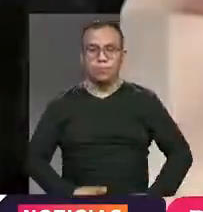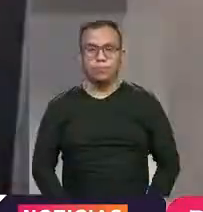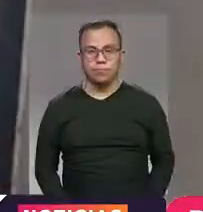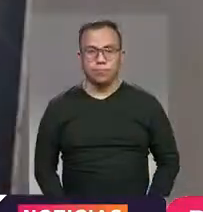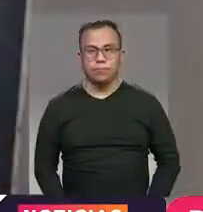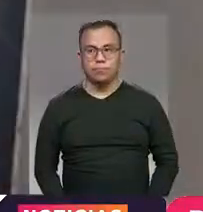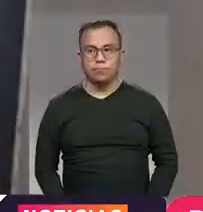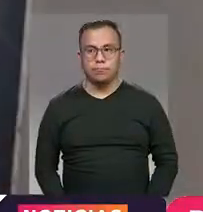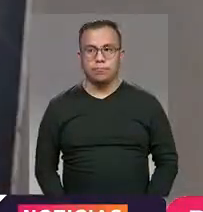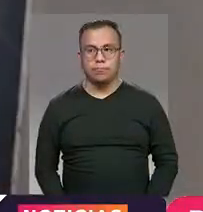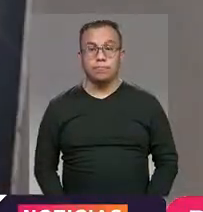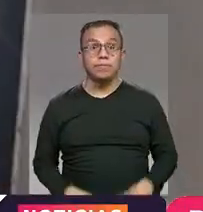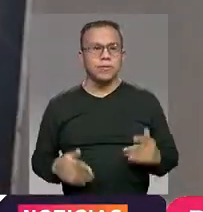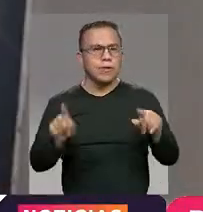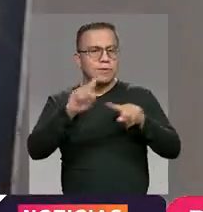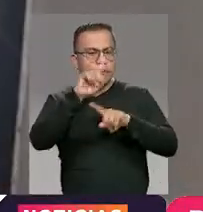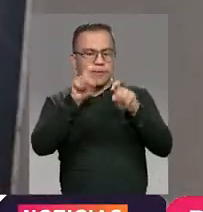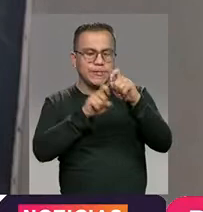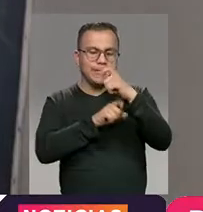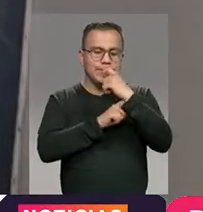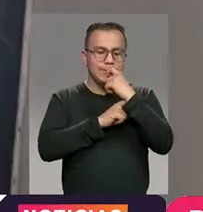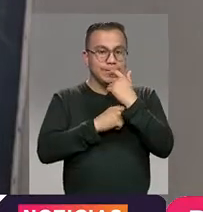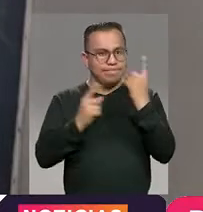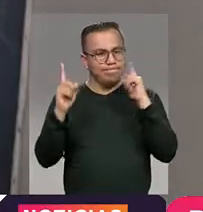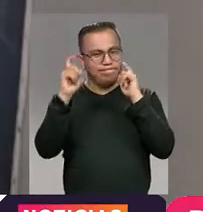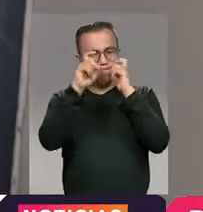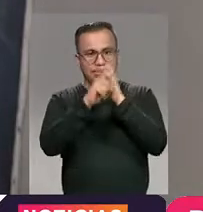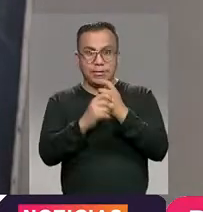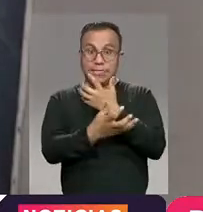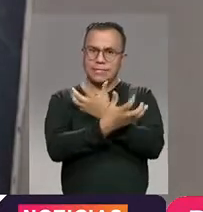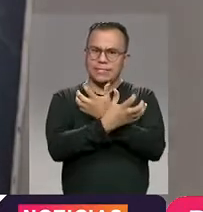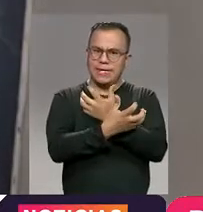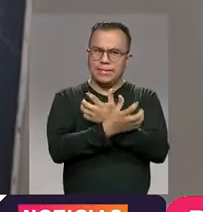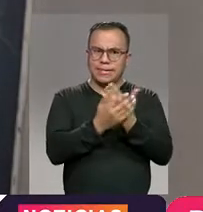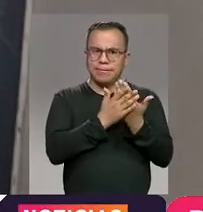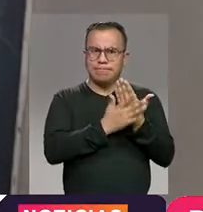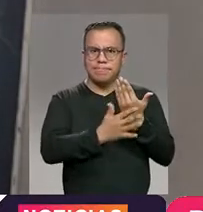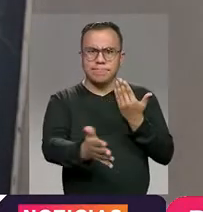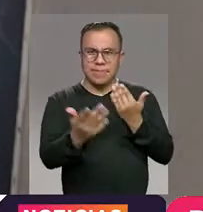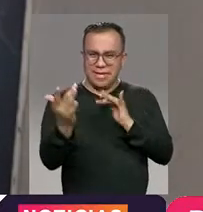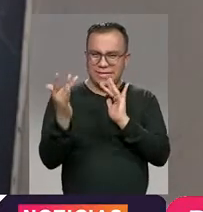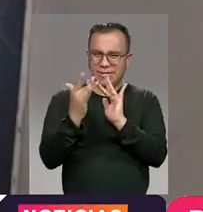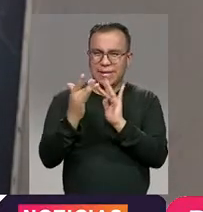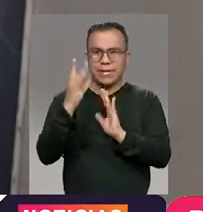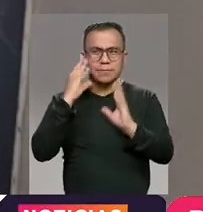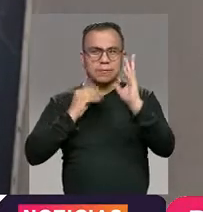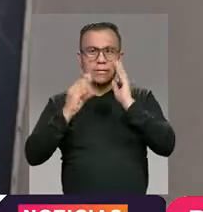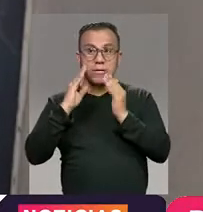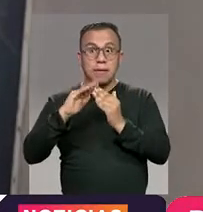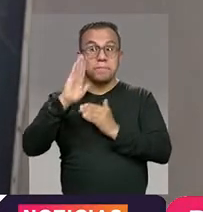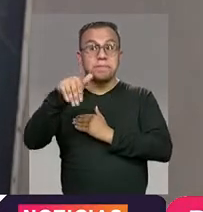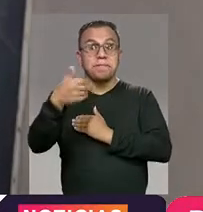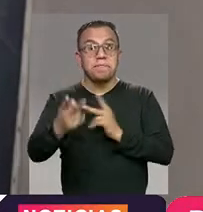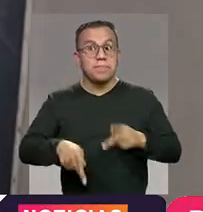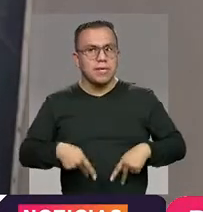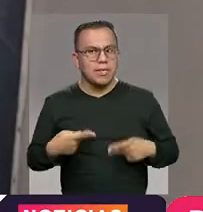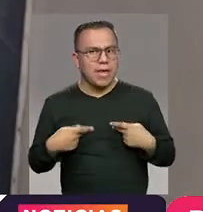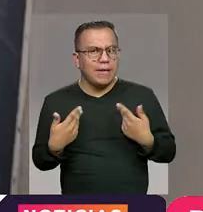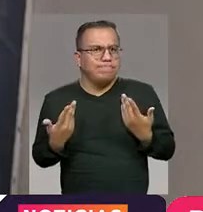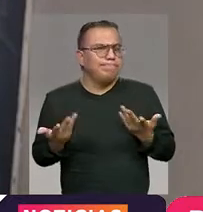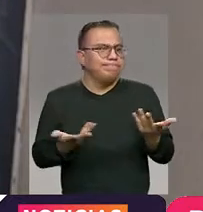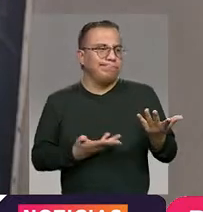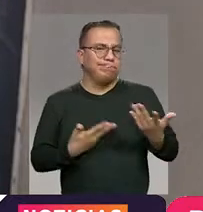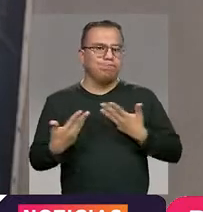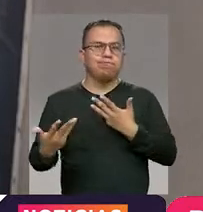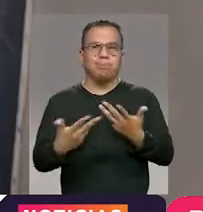Abordo, yo creo que uno de los grandes misterios de la ciencia, ¿qué son las experiencias cercanas a la muerte? ¿Hay vida después de la vida? Bueno,